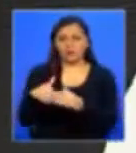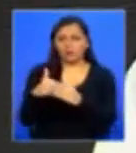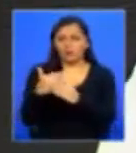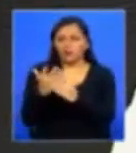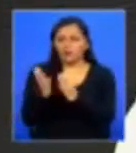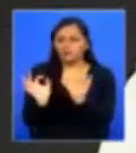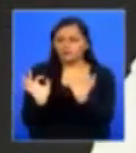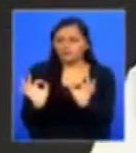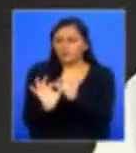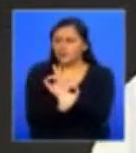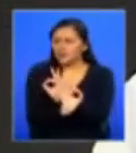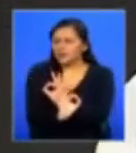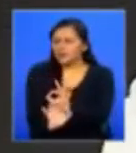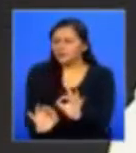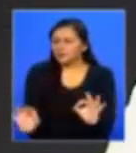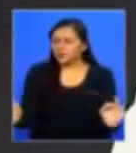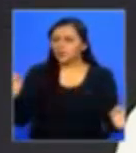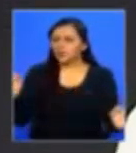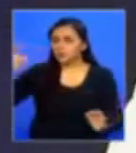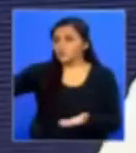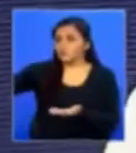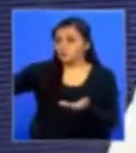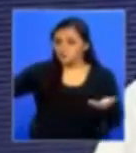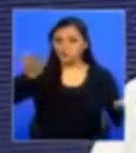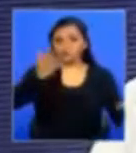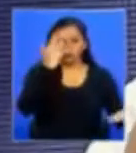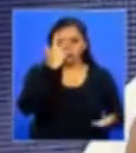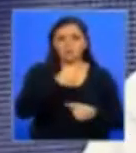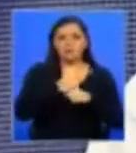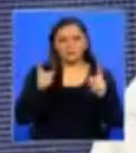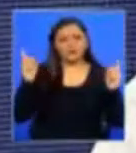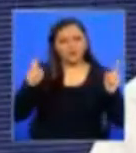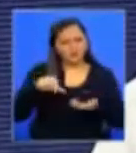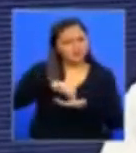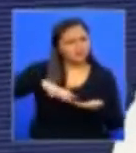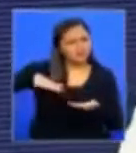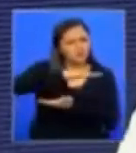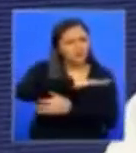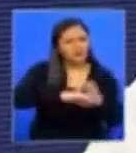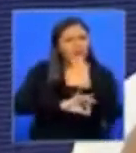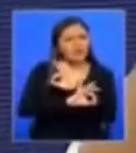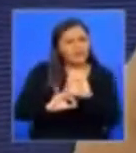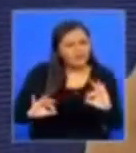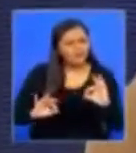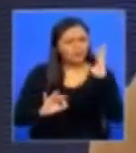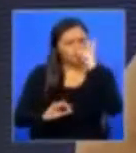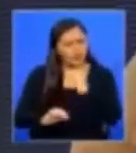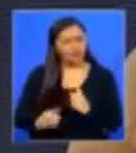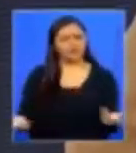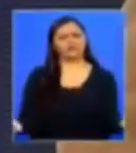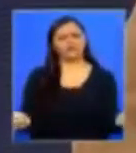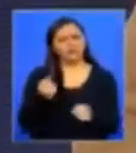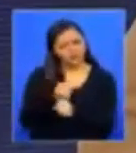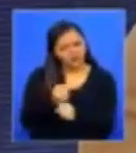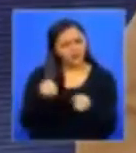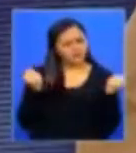ven impecable. Entonces se puede tener dificultades económicas, pero tener a nuestras ciudades impecables, compañeros. Vamos a trabajar